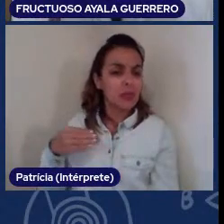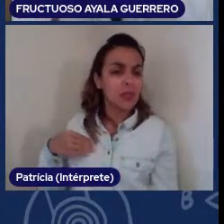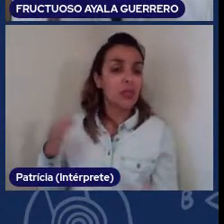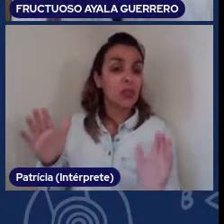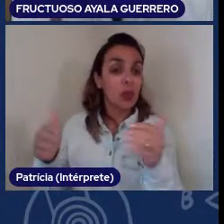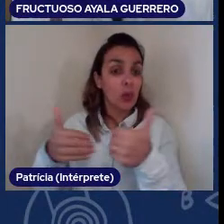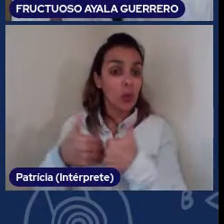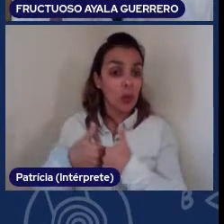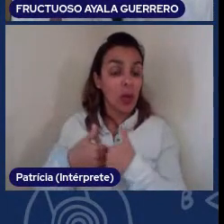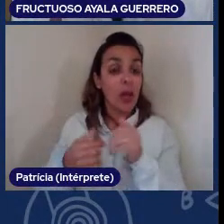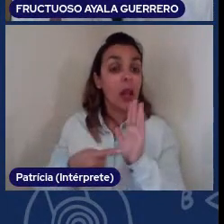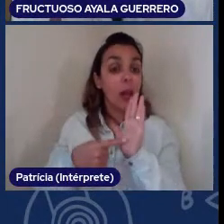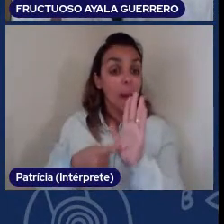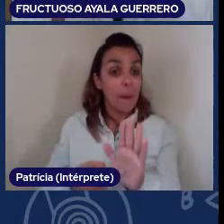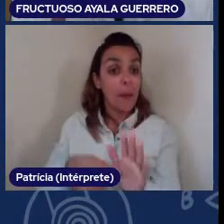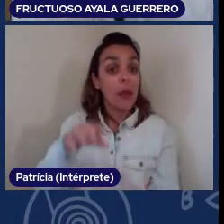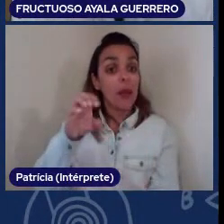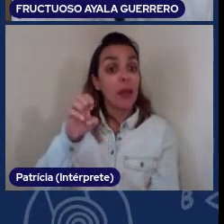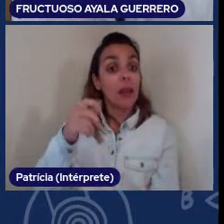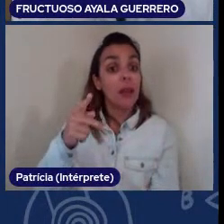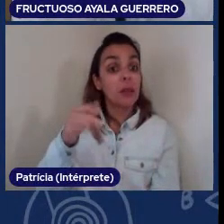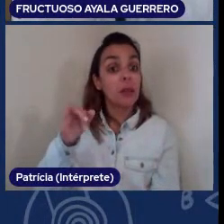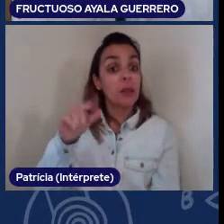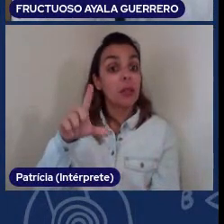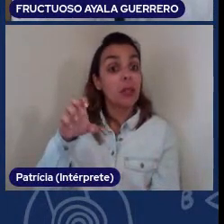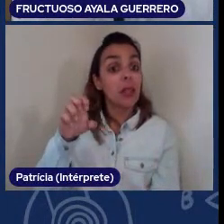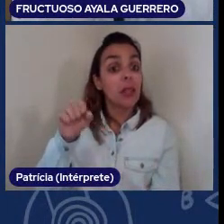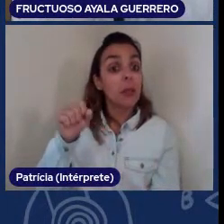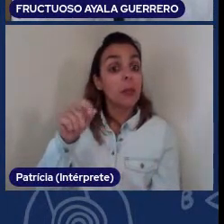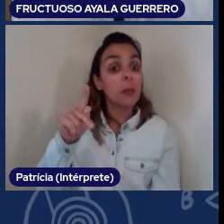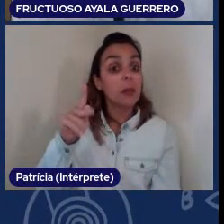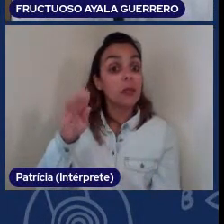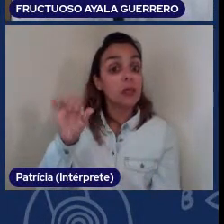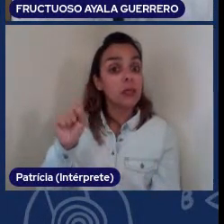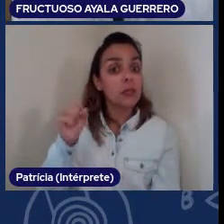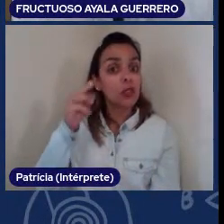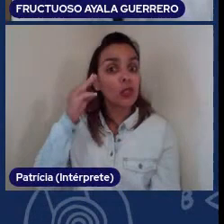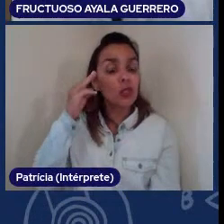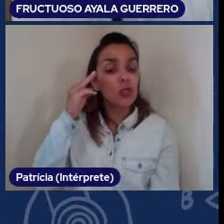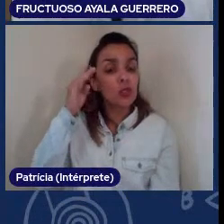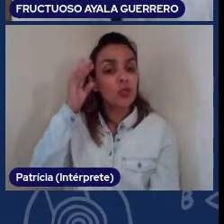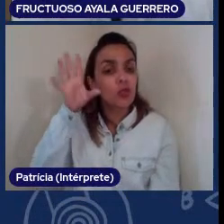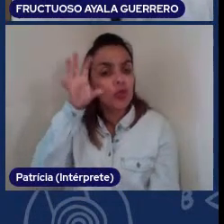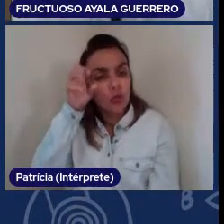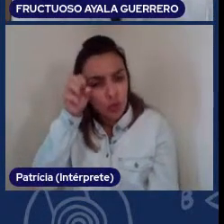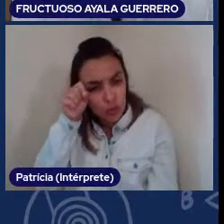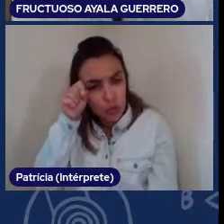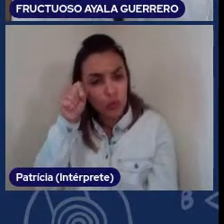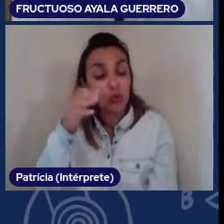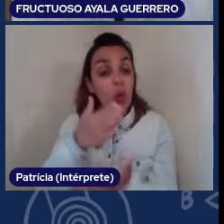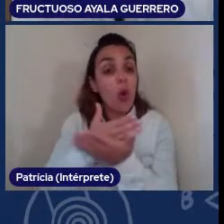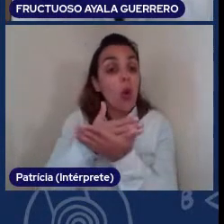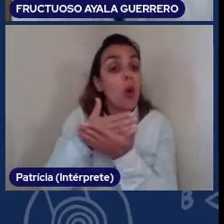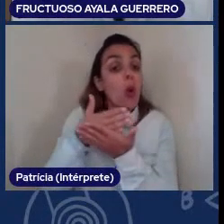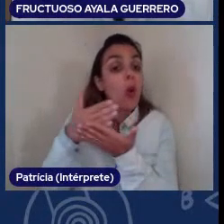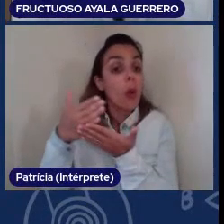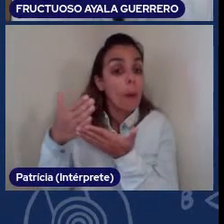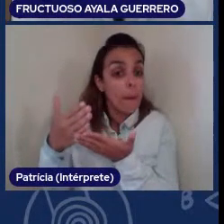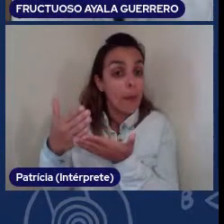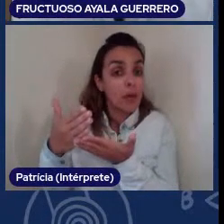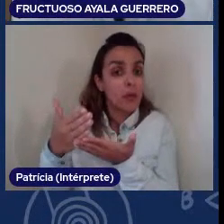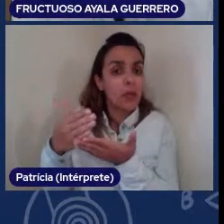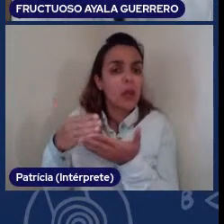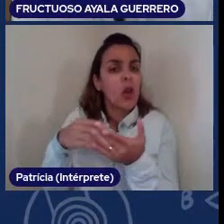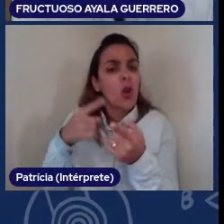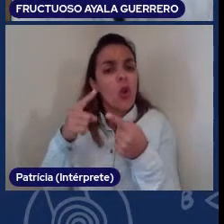presentar epilepsia. Pues bien, durante su sueño, sobre todo en las etapas iniciales, etapa 1, 2,